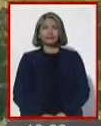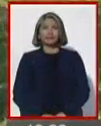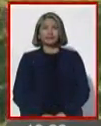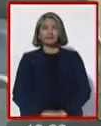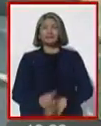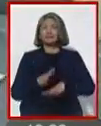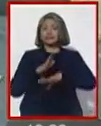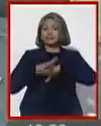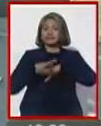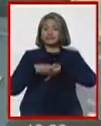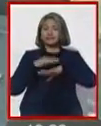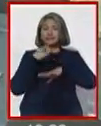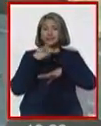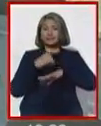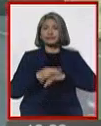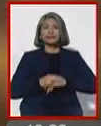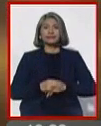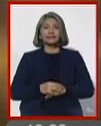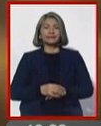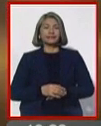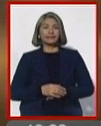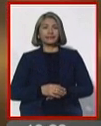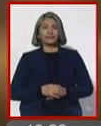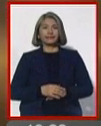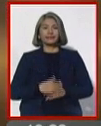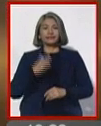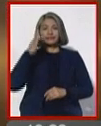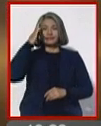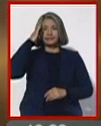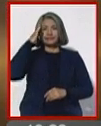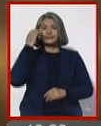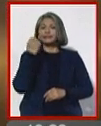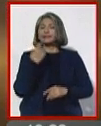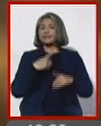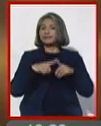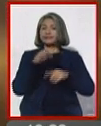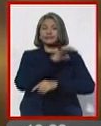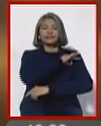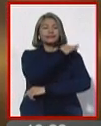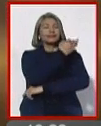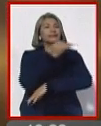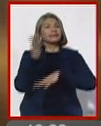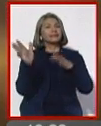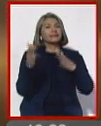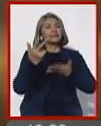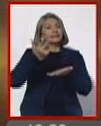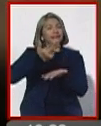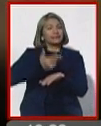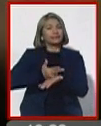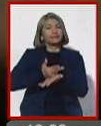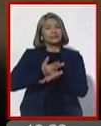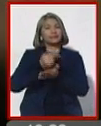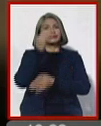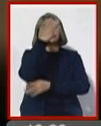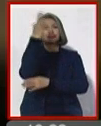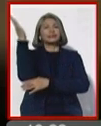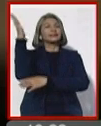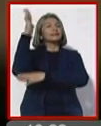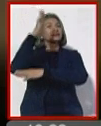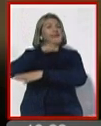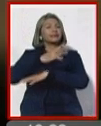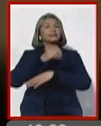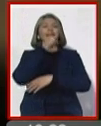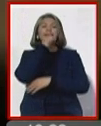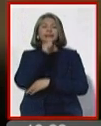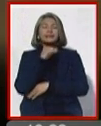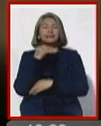Bueno, las recomendaciones, según ya ustedes la conocen, en estos casos de fuertes vientos, evitar parquear vehículos bajo árboles frondosos,